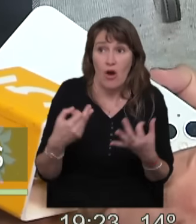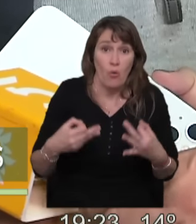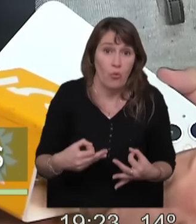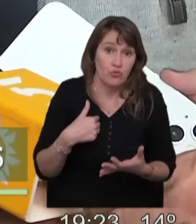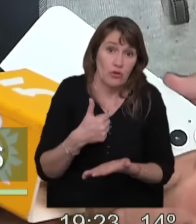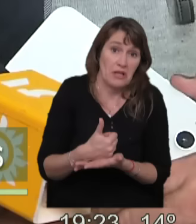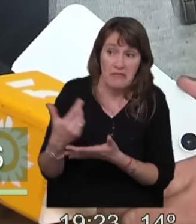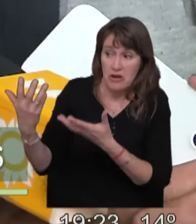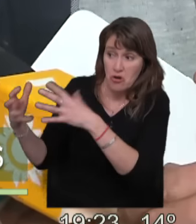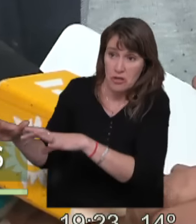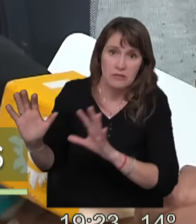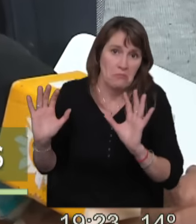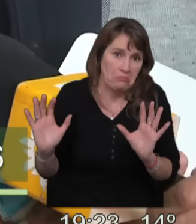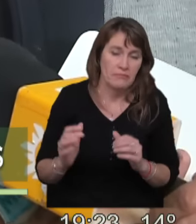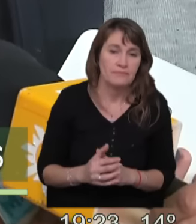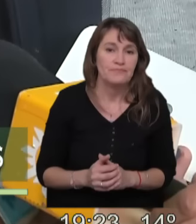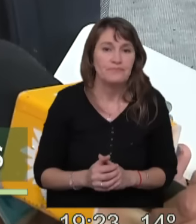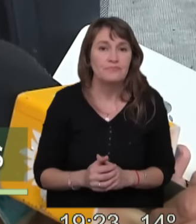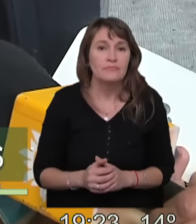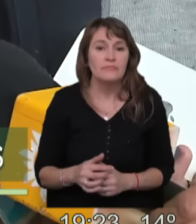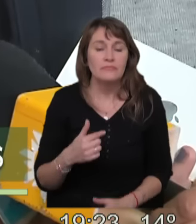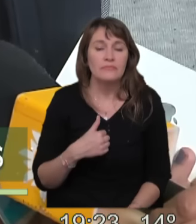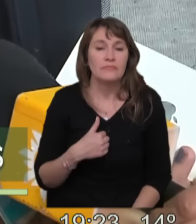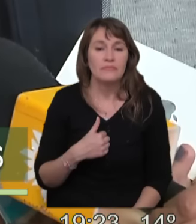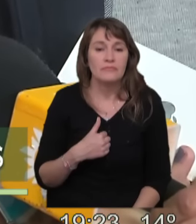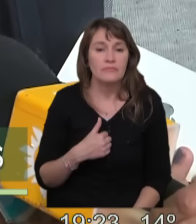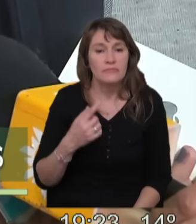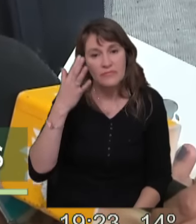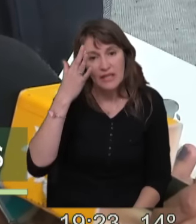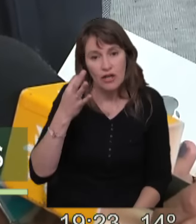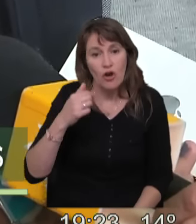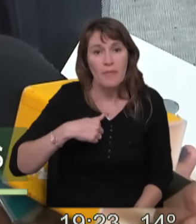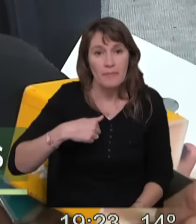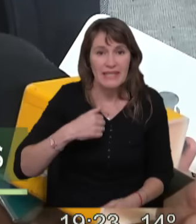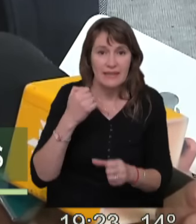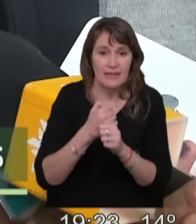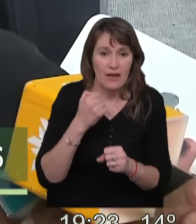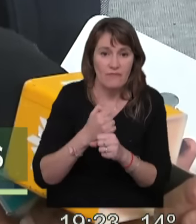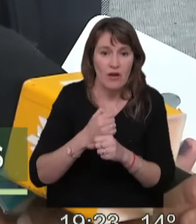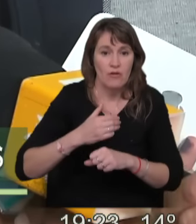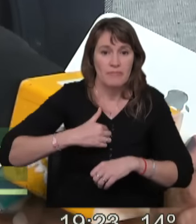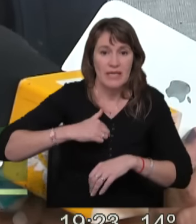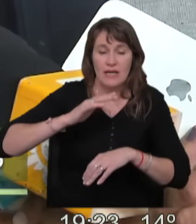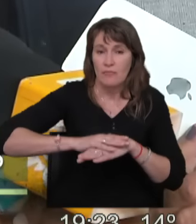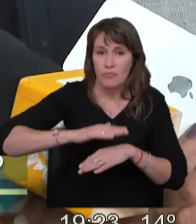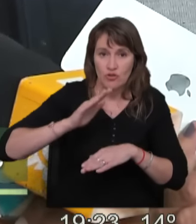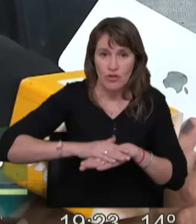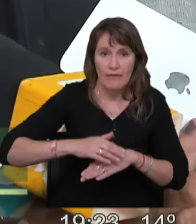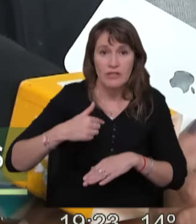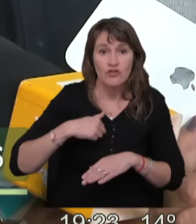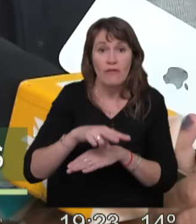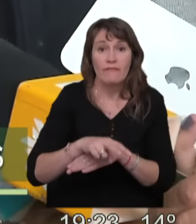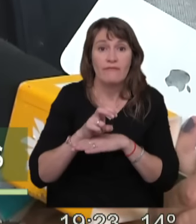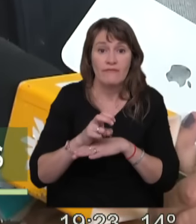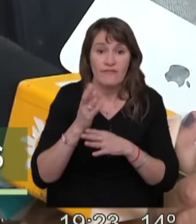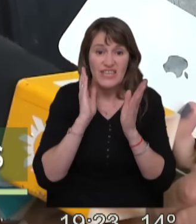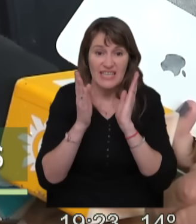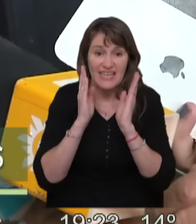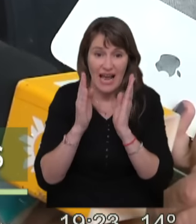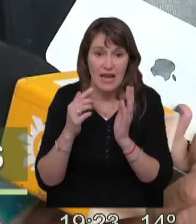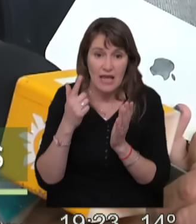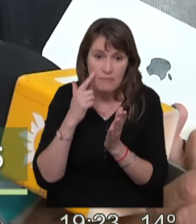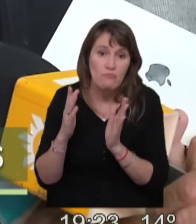además, porque creo que con mi trabajo, con mi responsabilidad funcional como fiscal, he más que